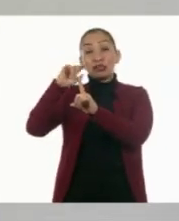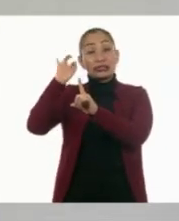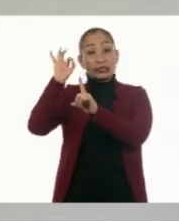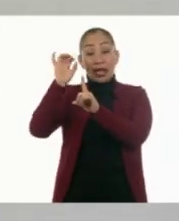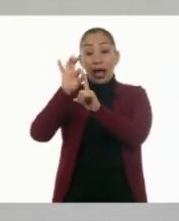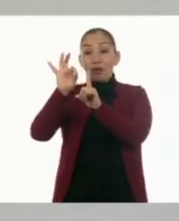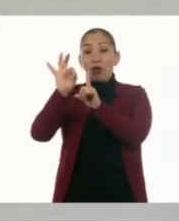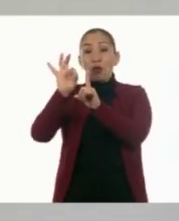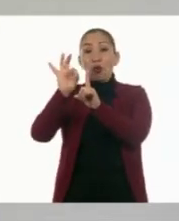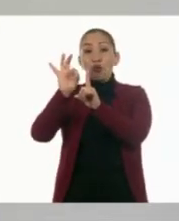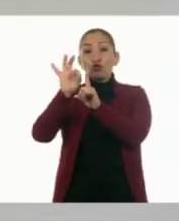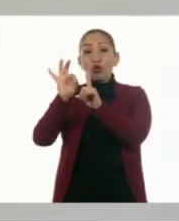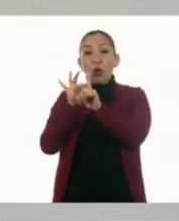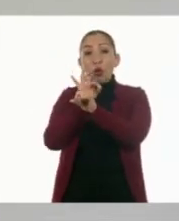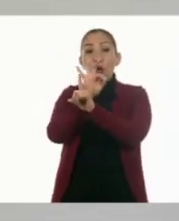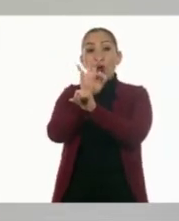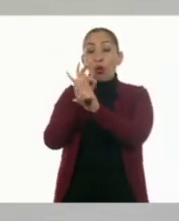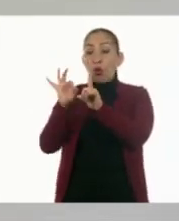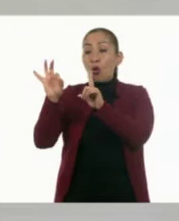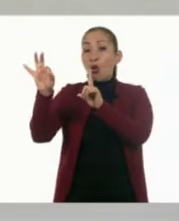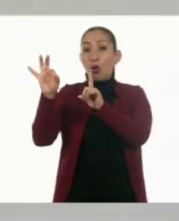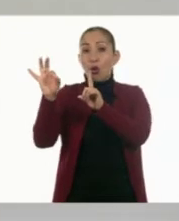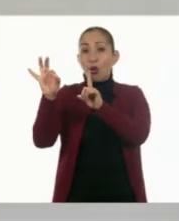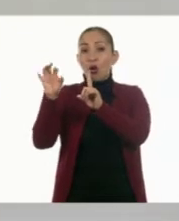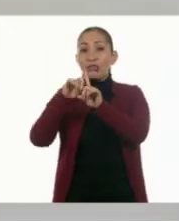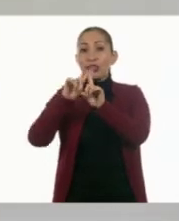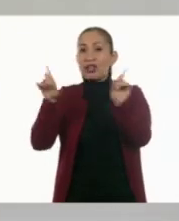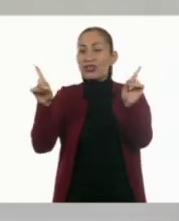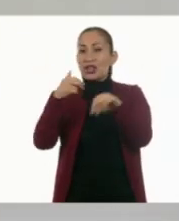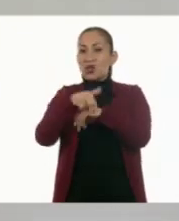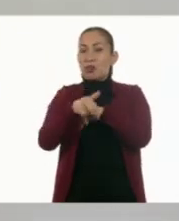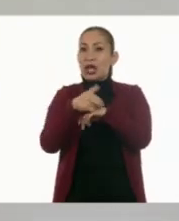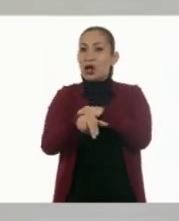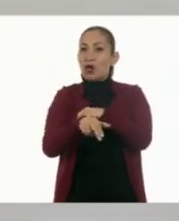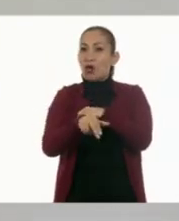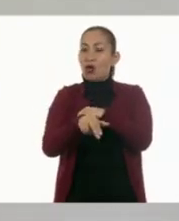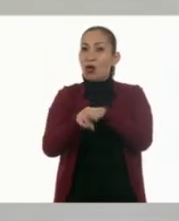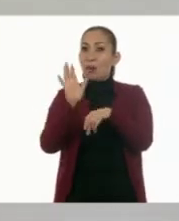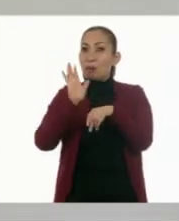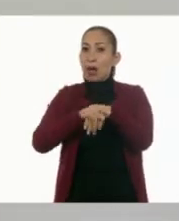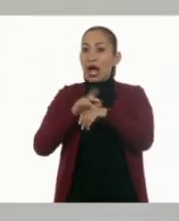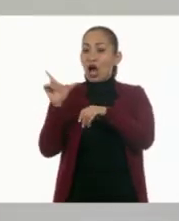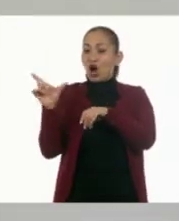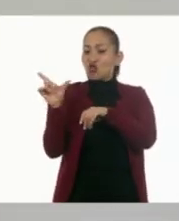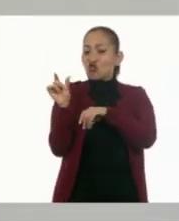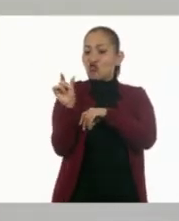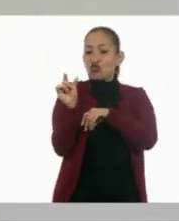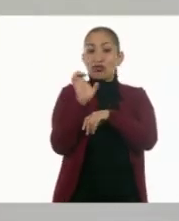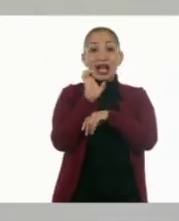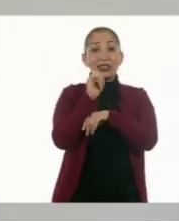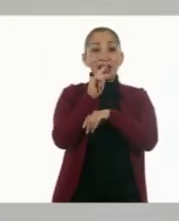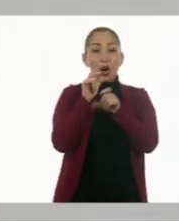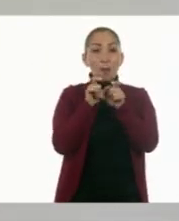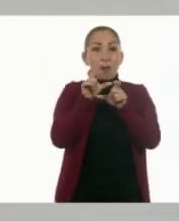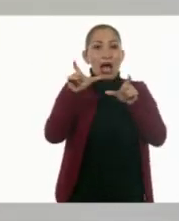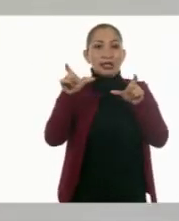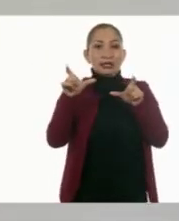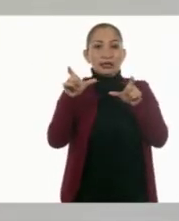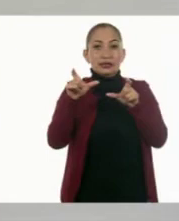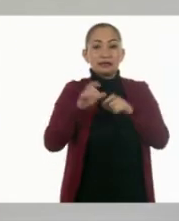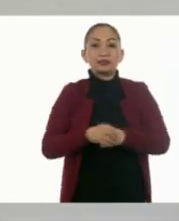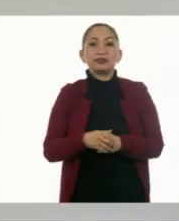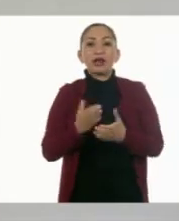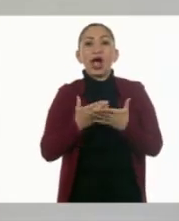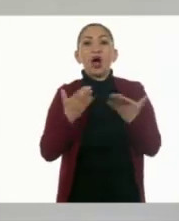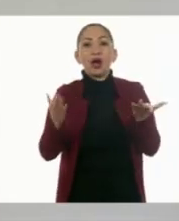después del punto decimal, ya tendríamos una cantidad completamente diferente. Esto es mucho más pequeño que un entero. Sí, y que incluso